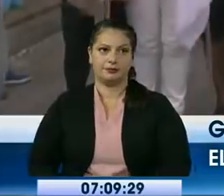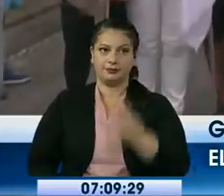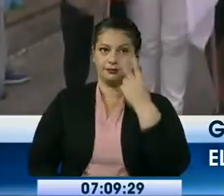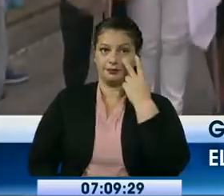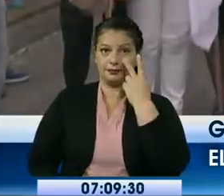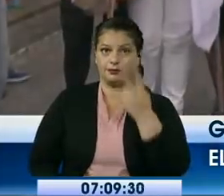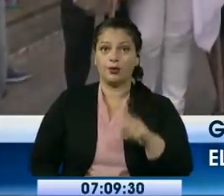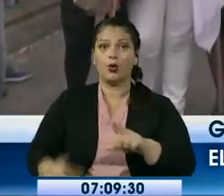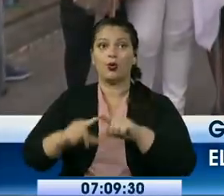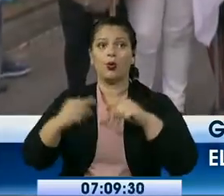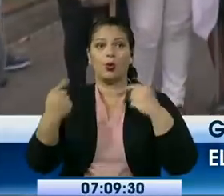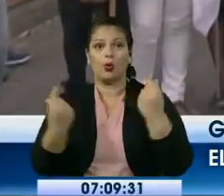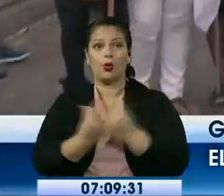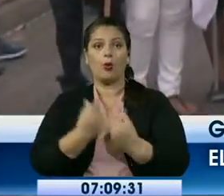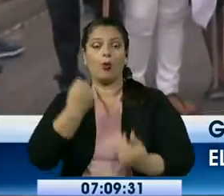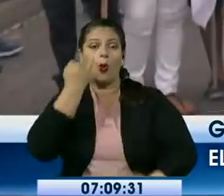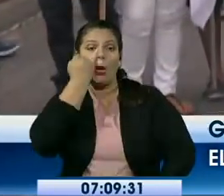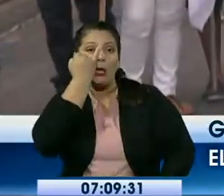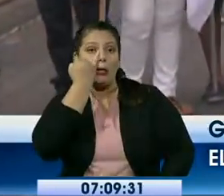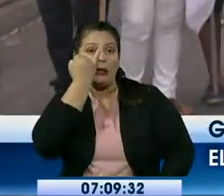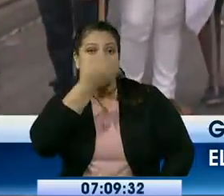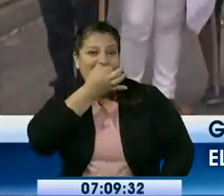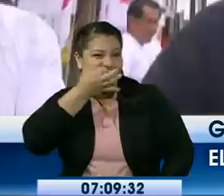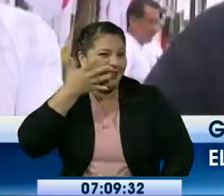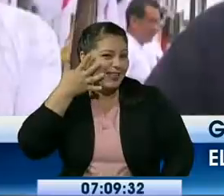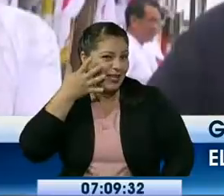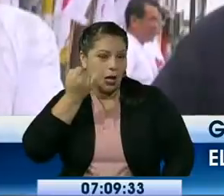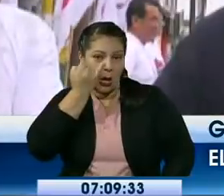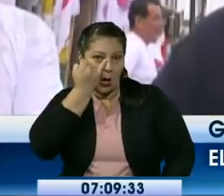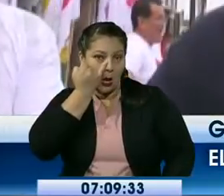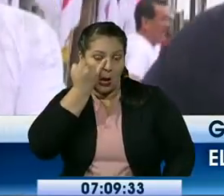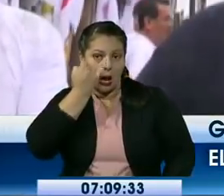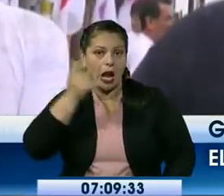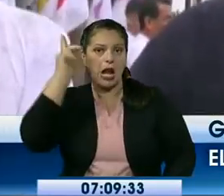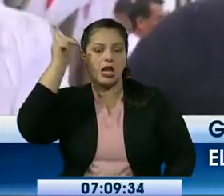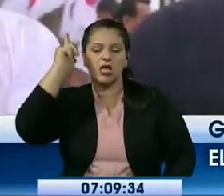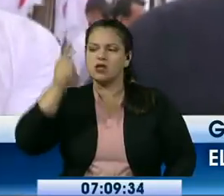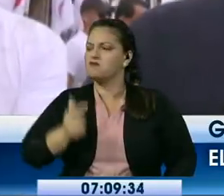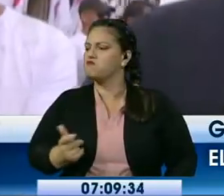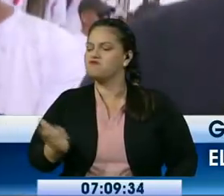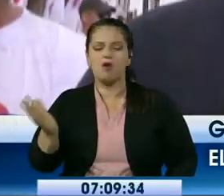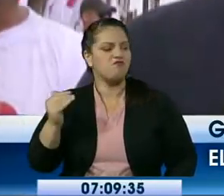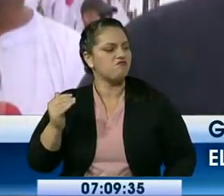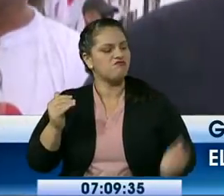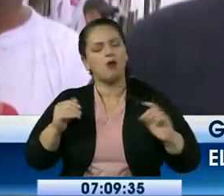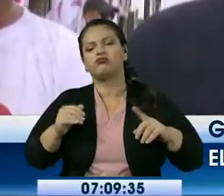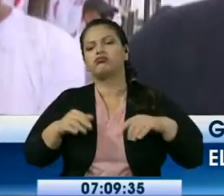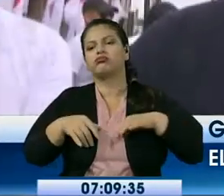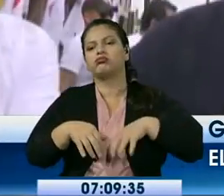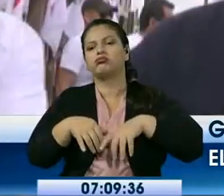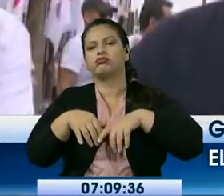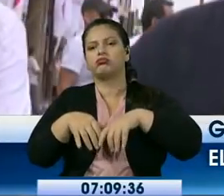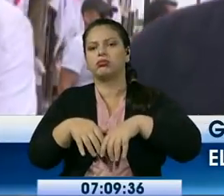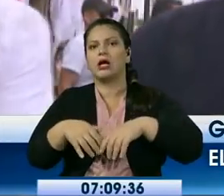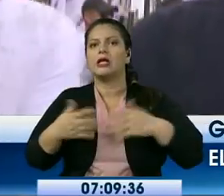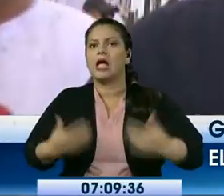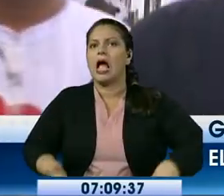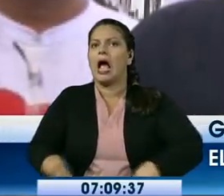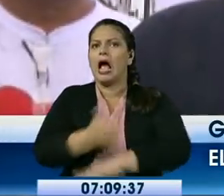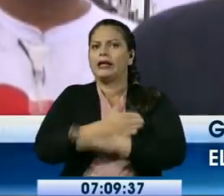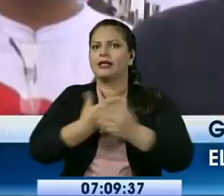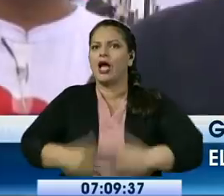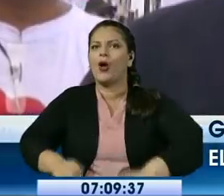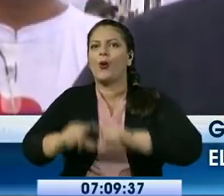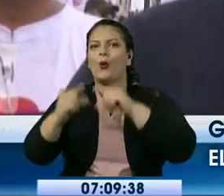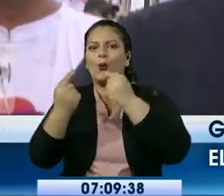del movimiento indígena amazónico y de Pachacuti. Las nacionalidades hemos tomado decisiones de hacer un gran frente por el sí en